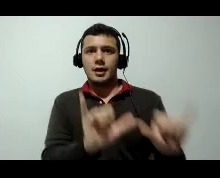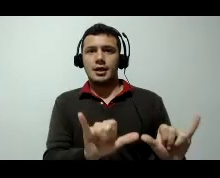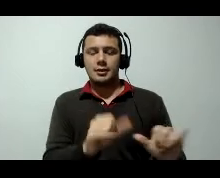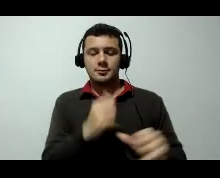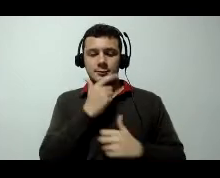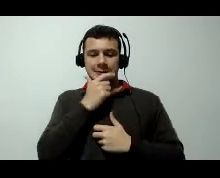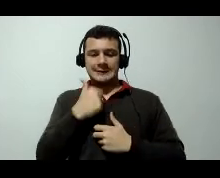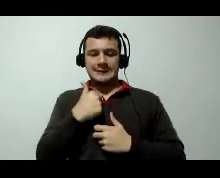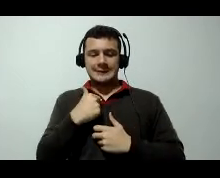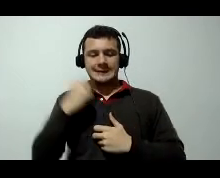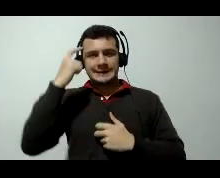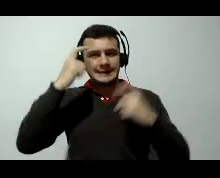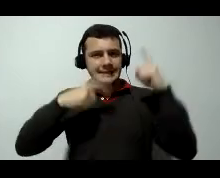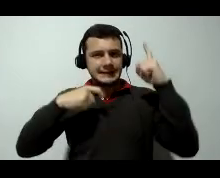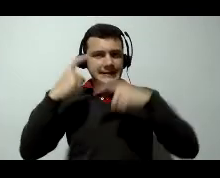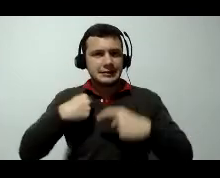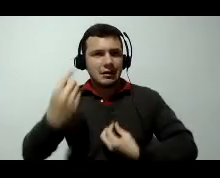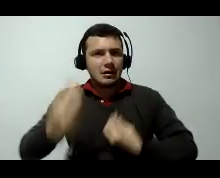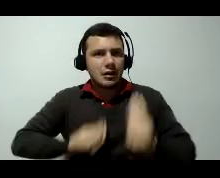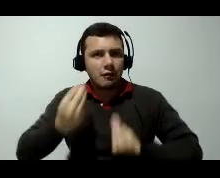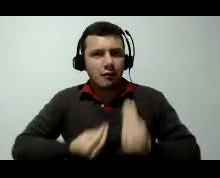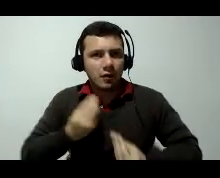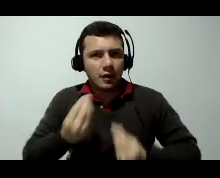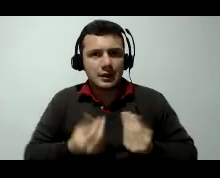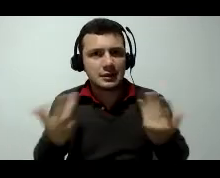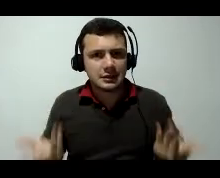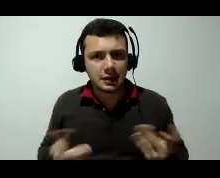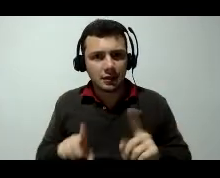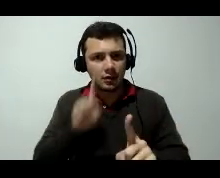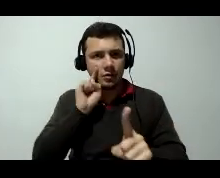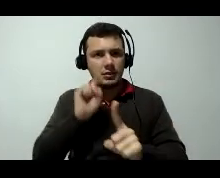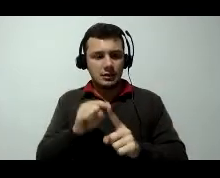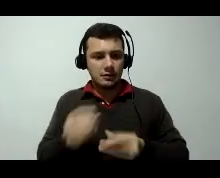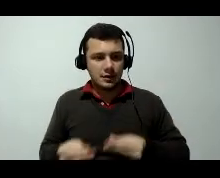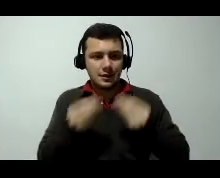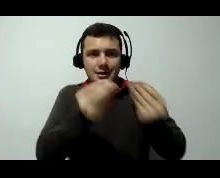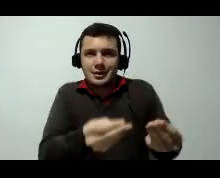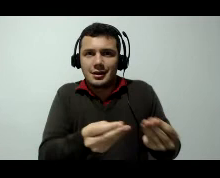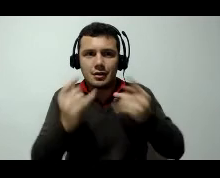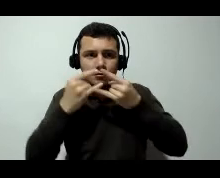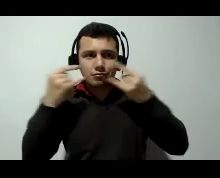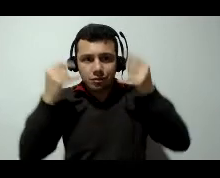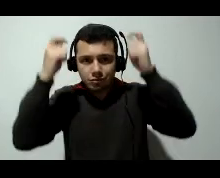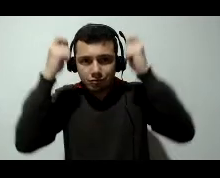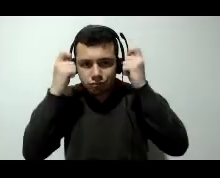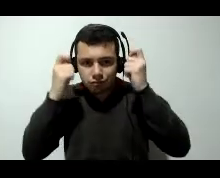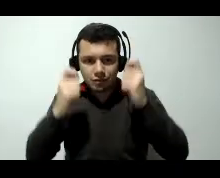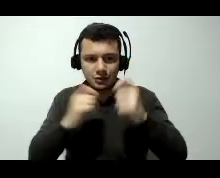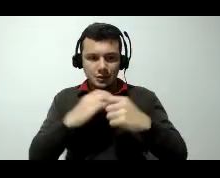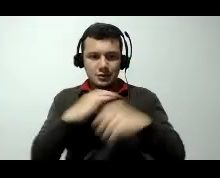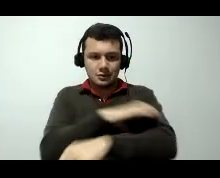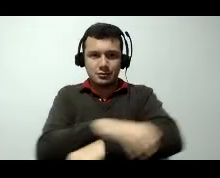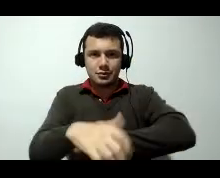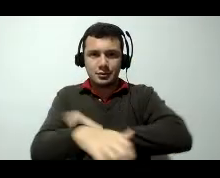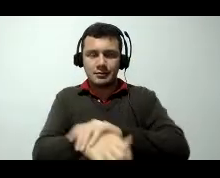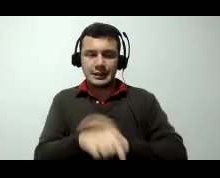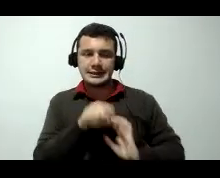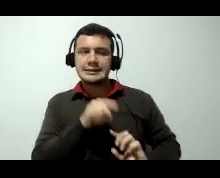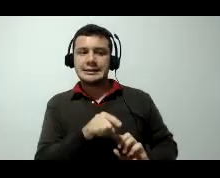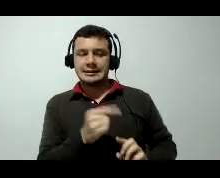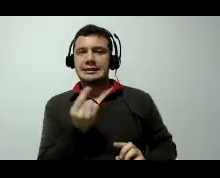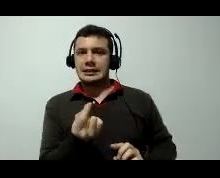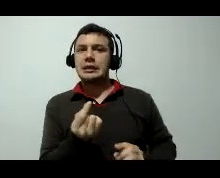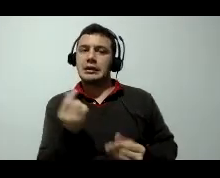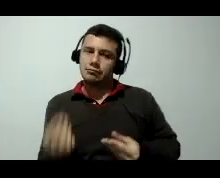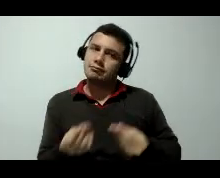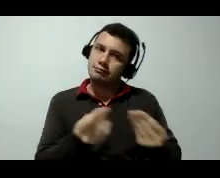en cuenta esa entrega de esos elementos de protección personal en esas áreas donde pueda llegar a tener esos posibles contagios. Y